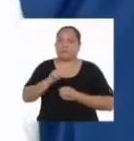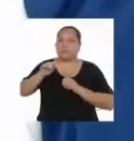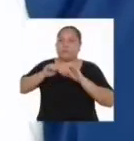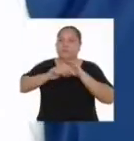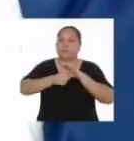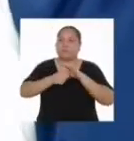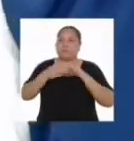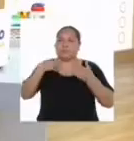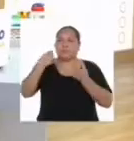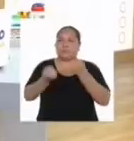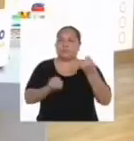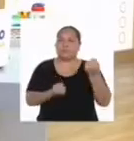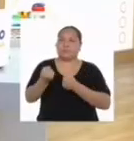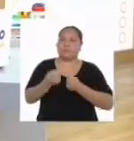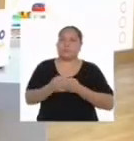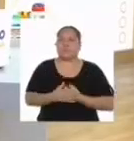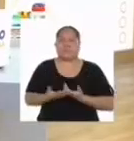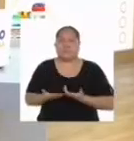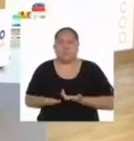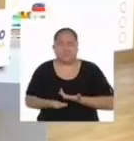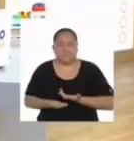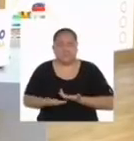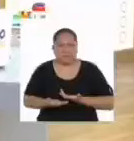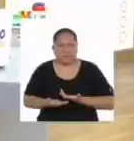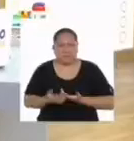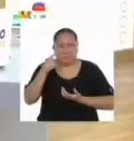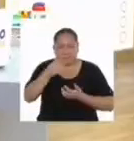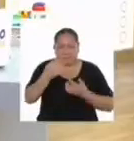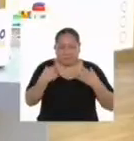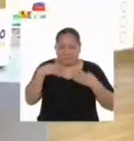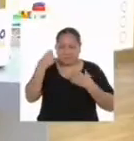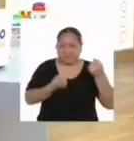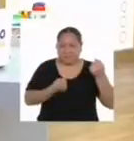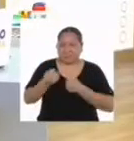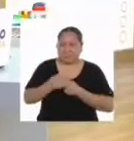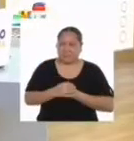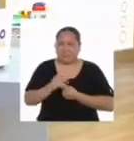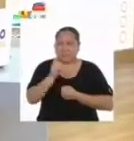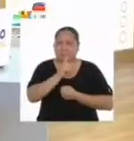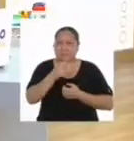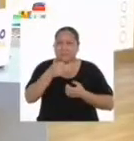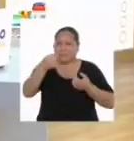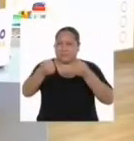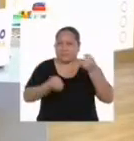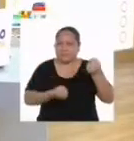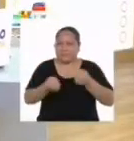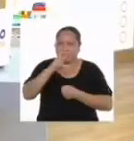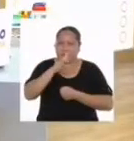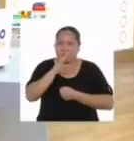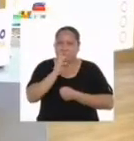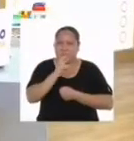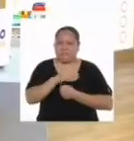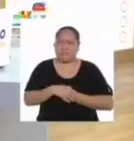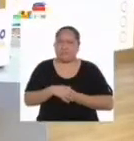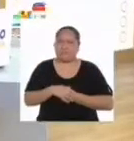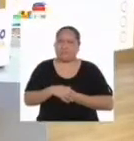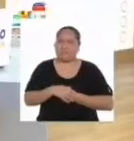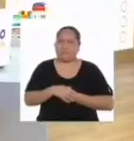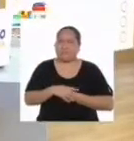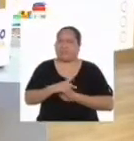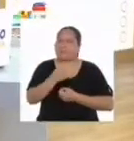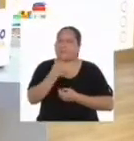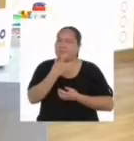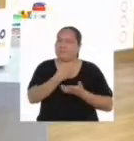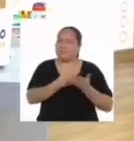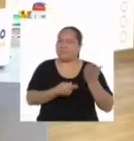Es la llave de mi carro. ¿Qué? ¿Tú tienes carro? Ni siquiera sabes manejar, Rebot. ¿Qué